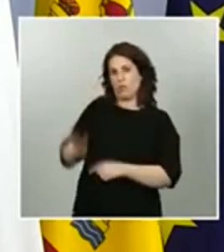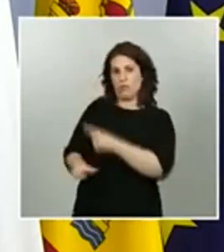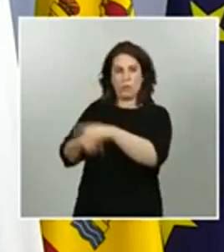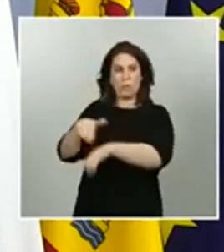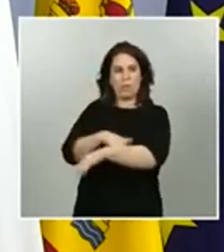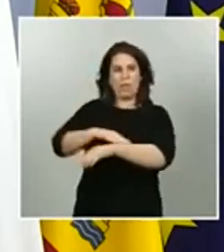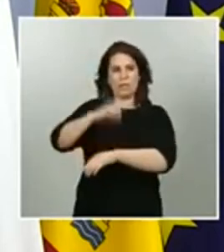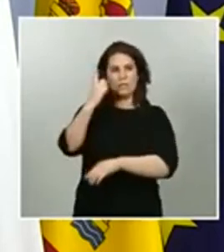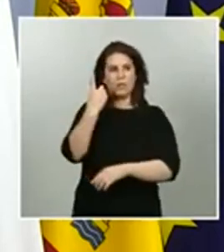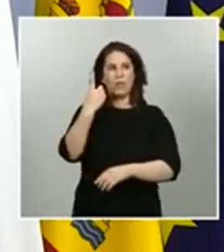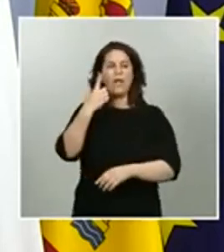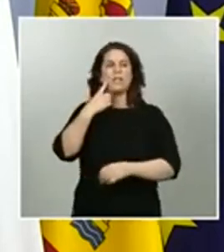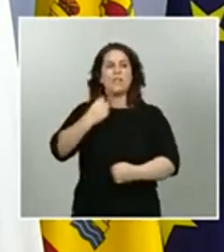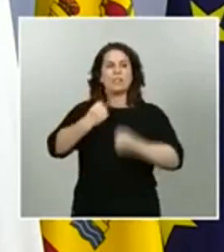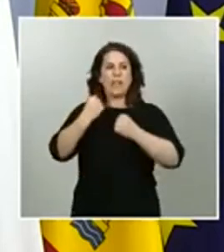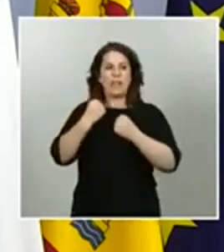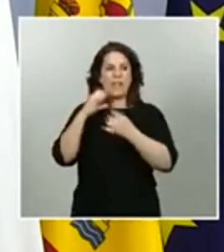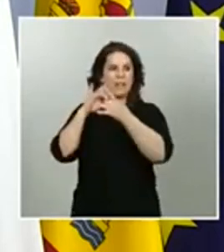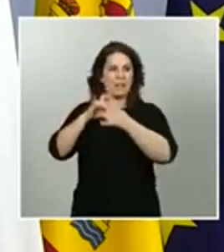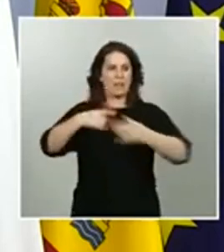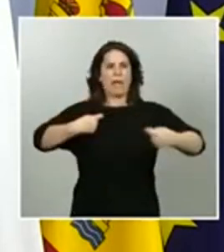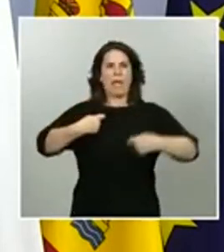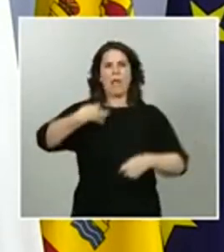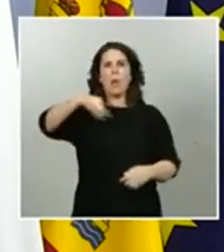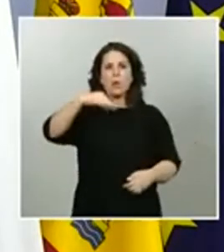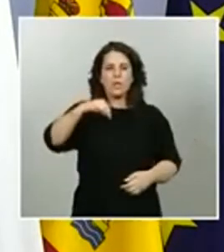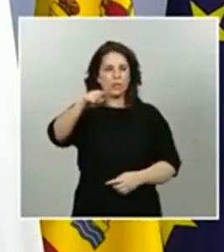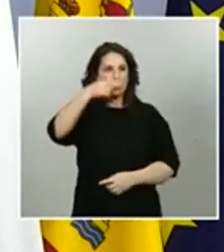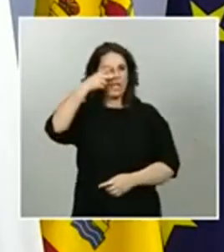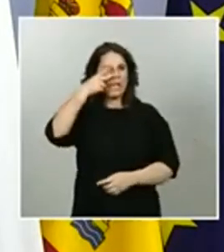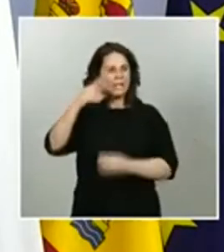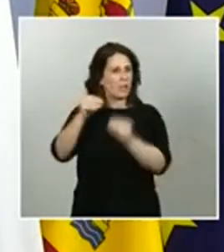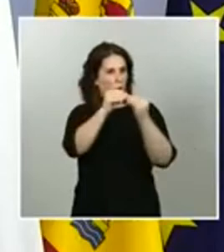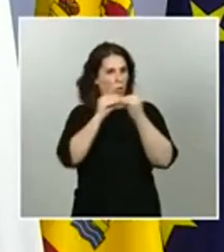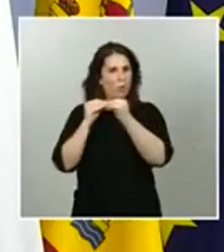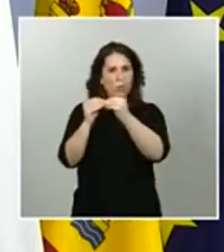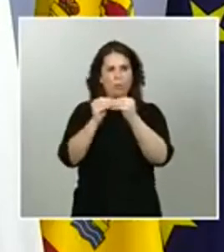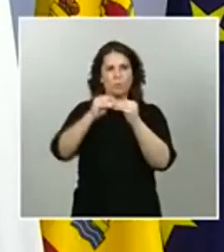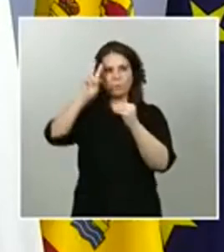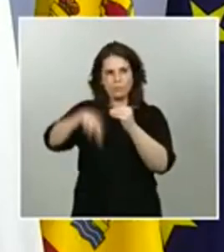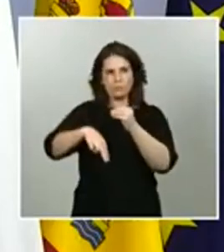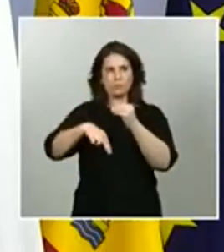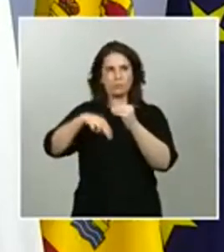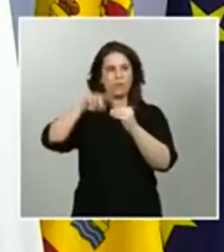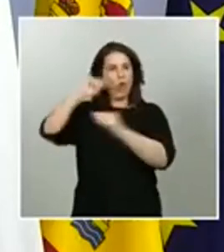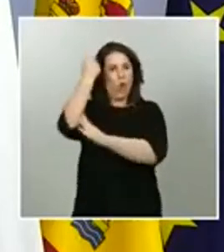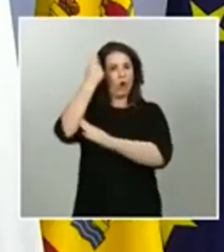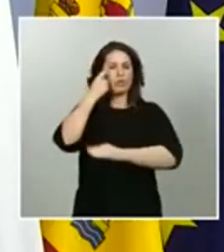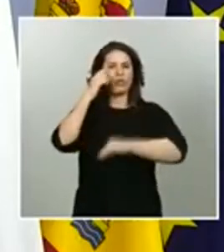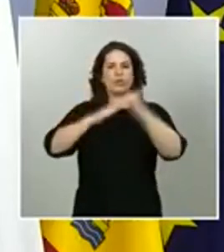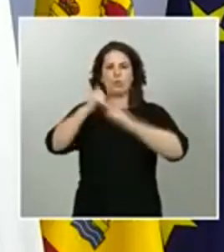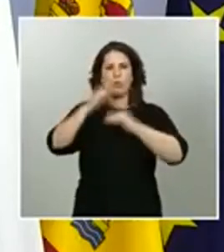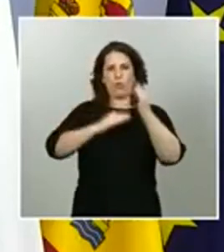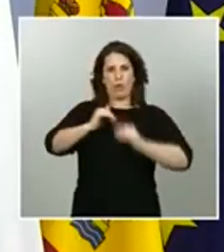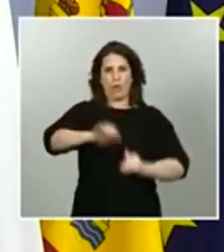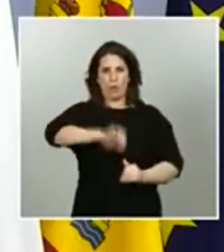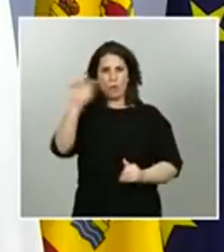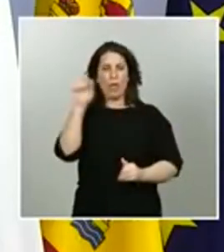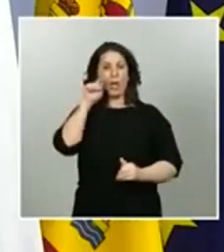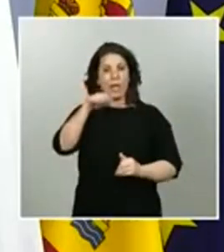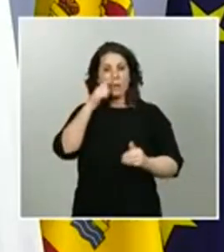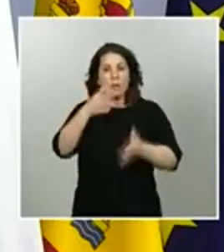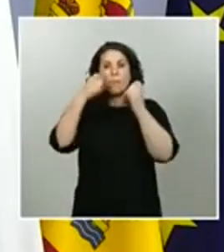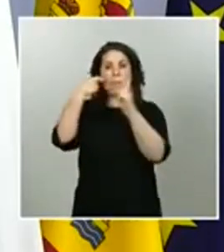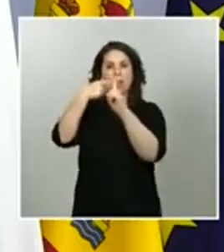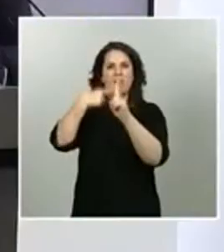único, que es un interés común, es uno de los grandes logros de la construcción europea, del cual, por cierto, se benefician algunos de estos países